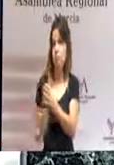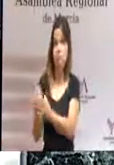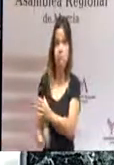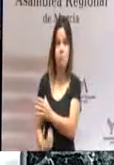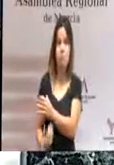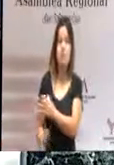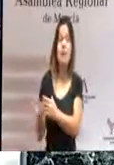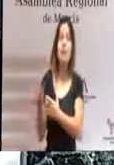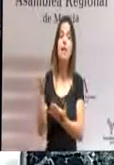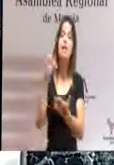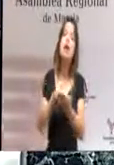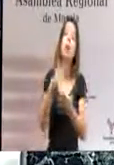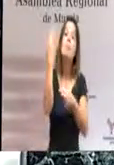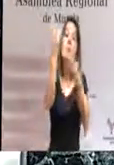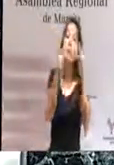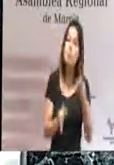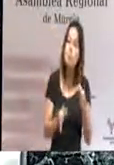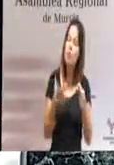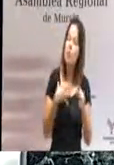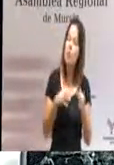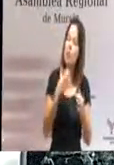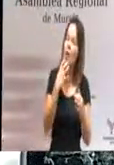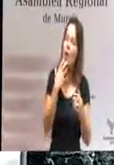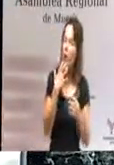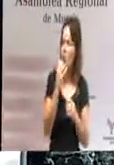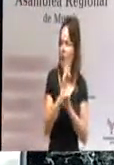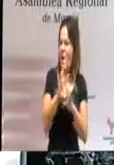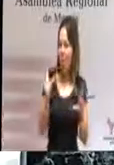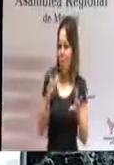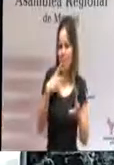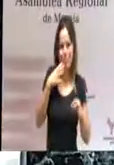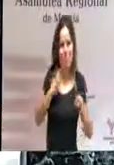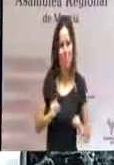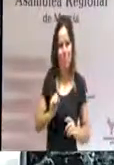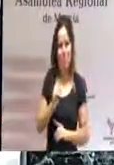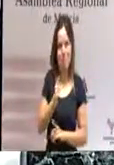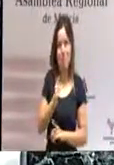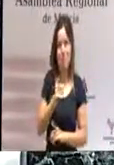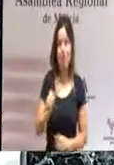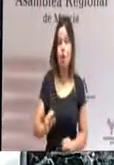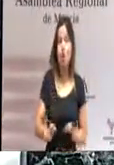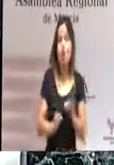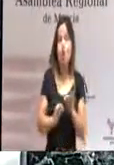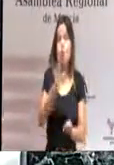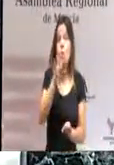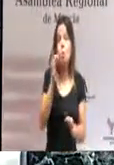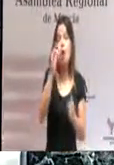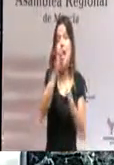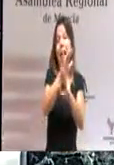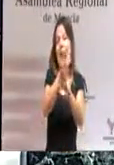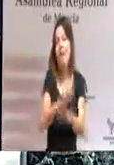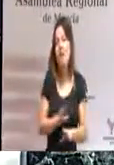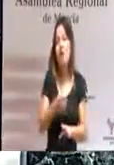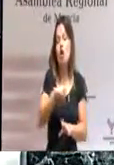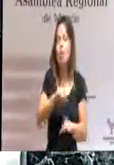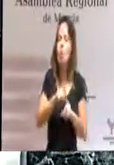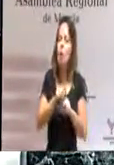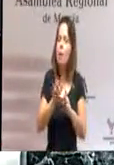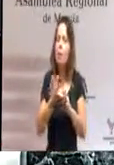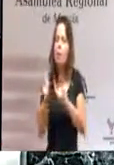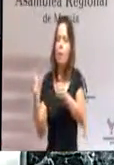los presupuestos quizás sean el mejor ejemplo, el más contundente. Afortunadamente, al final lo hemos